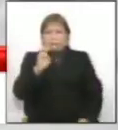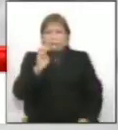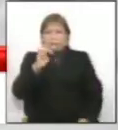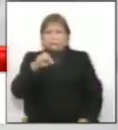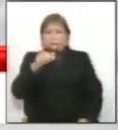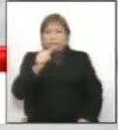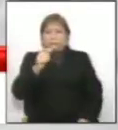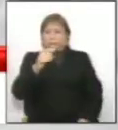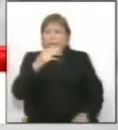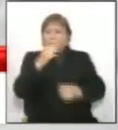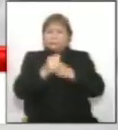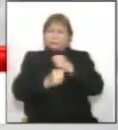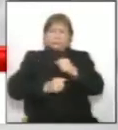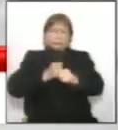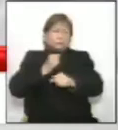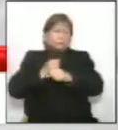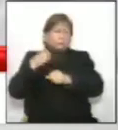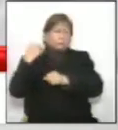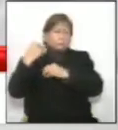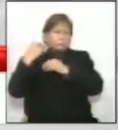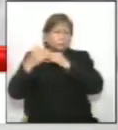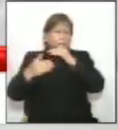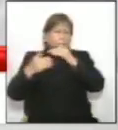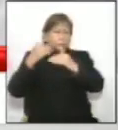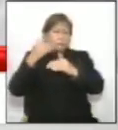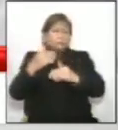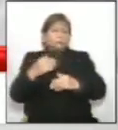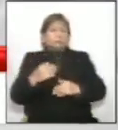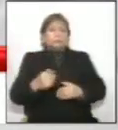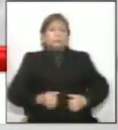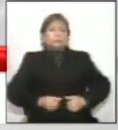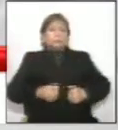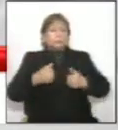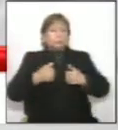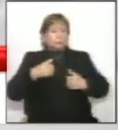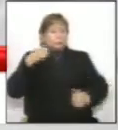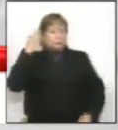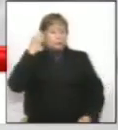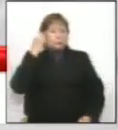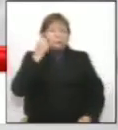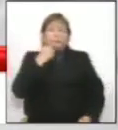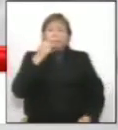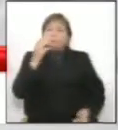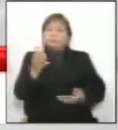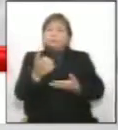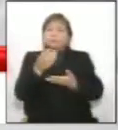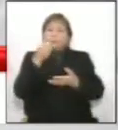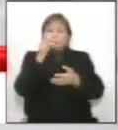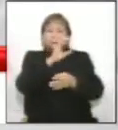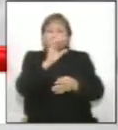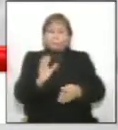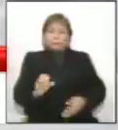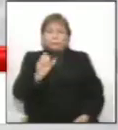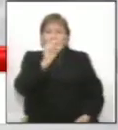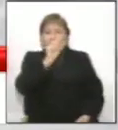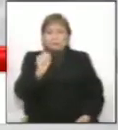en los largos años de militancia que tiene en la vida política, lo que ha hecho es recoger de costa, sierra y